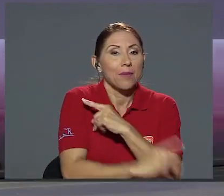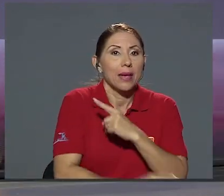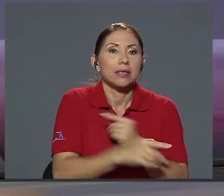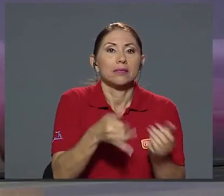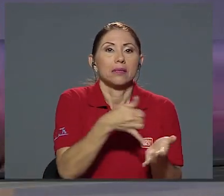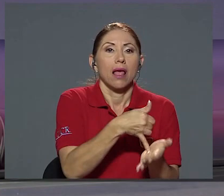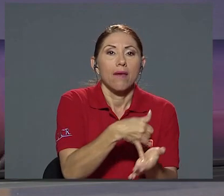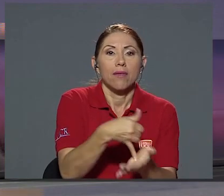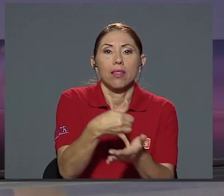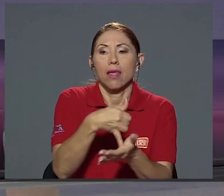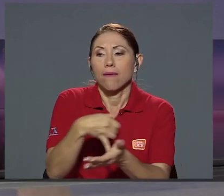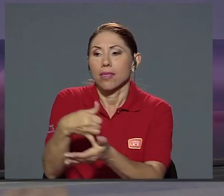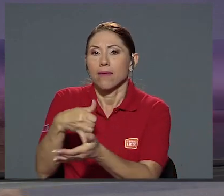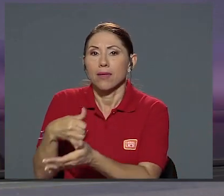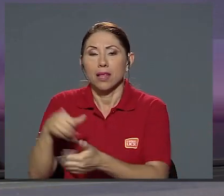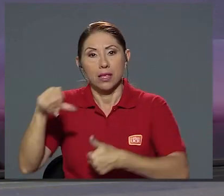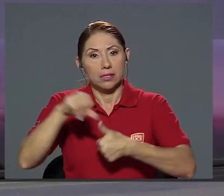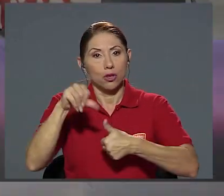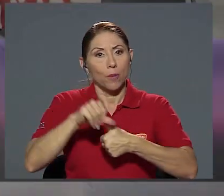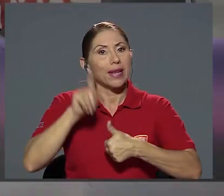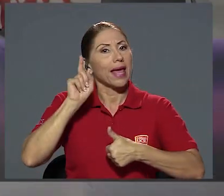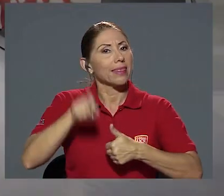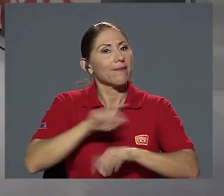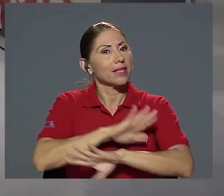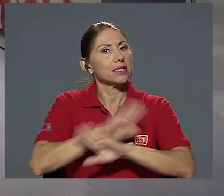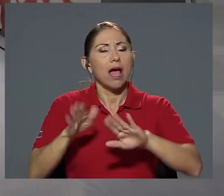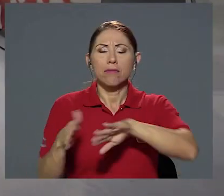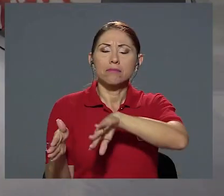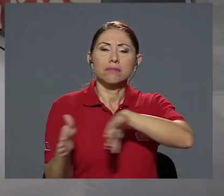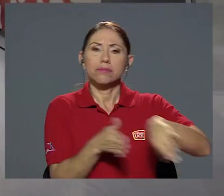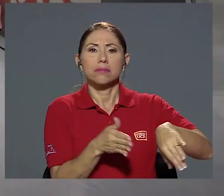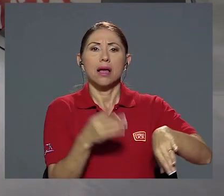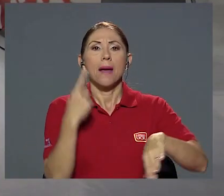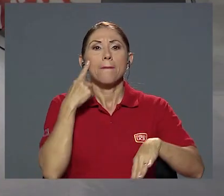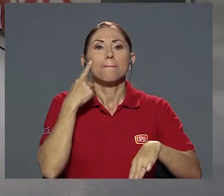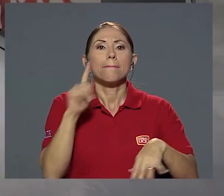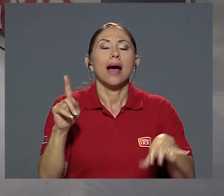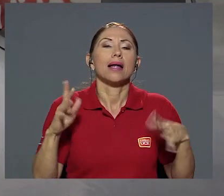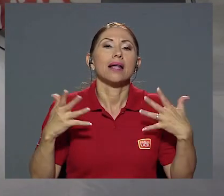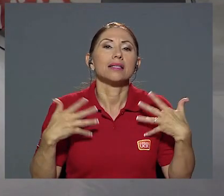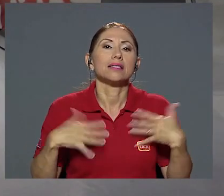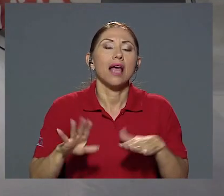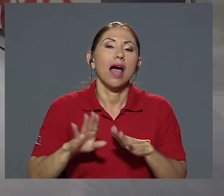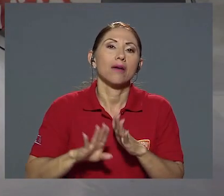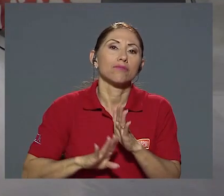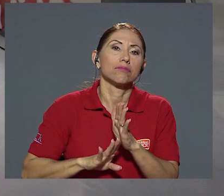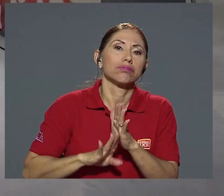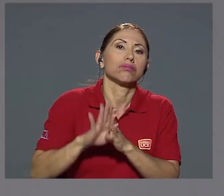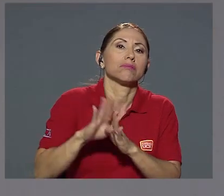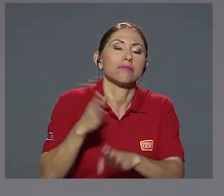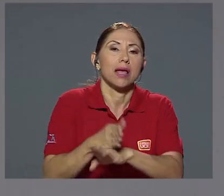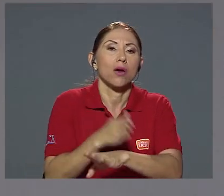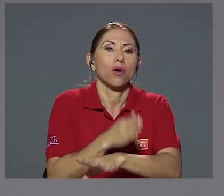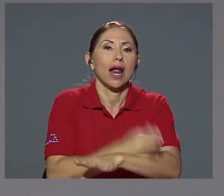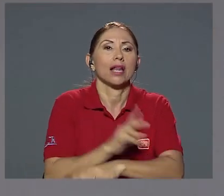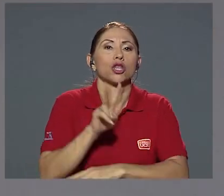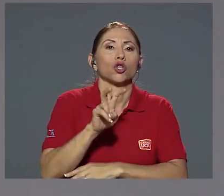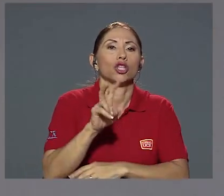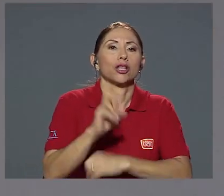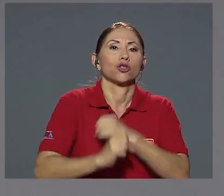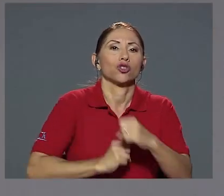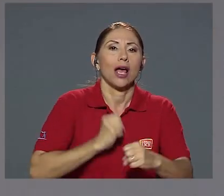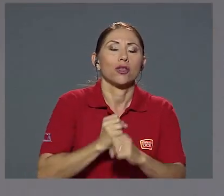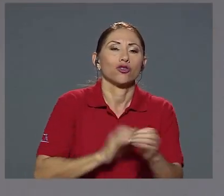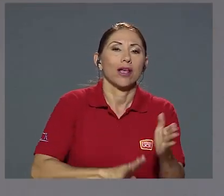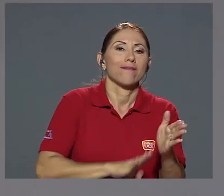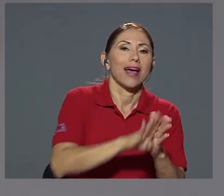que en Centroamérica tenemos que superar para mejorar los 200 años de avances y atrasos que hemos tenido.